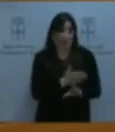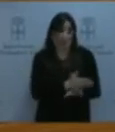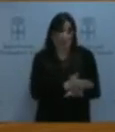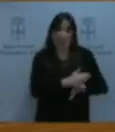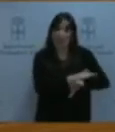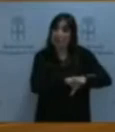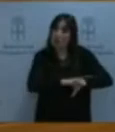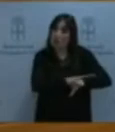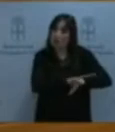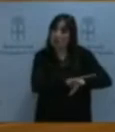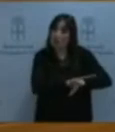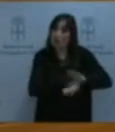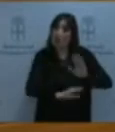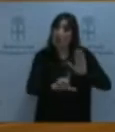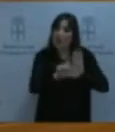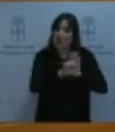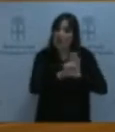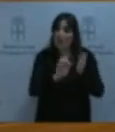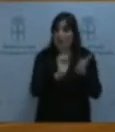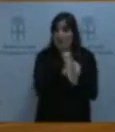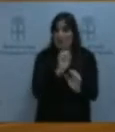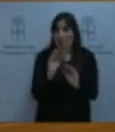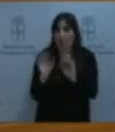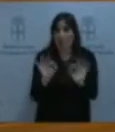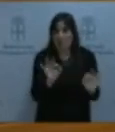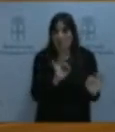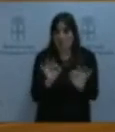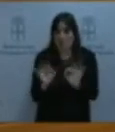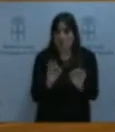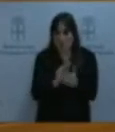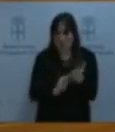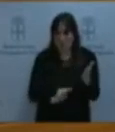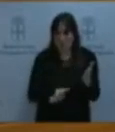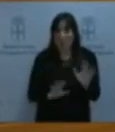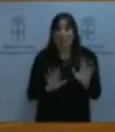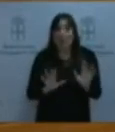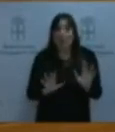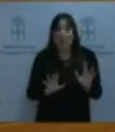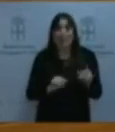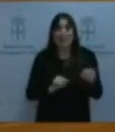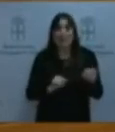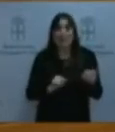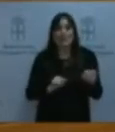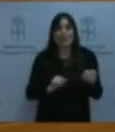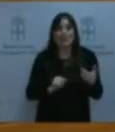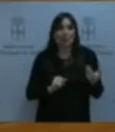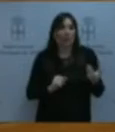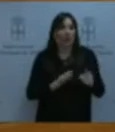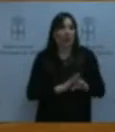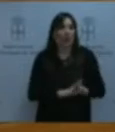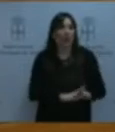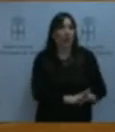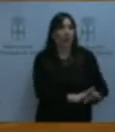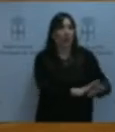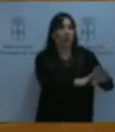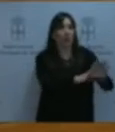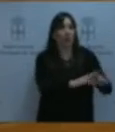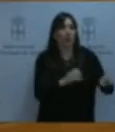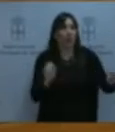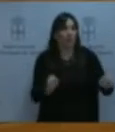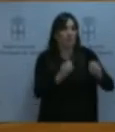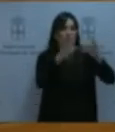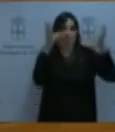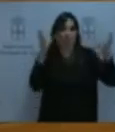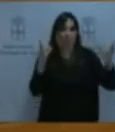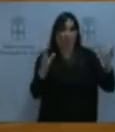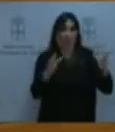pero oiga, esto no se tiene en un cajón, es decir, no hay formularios listos para rellenar